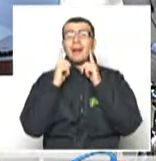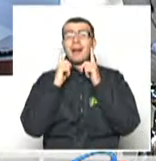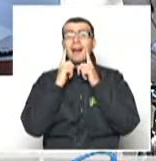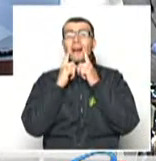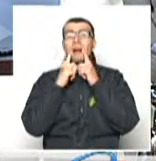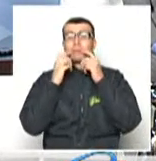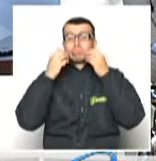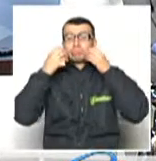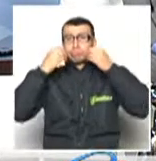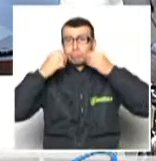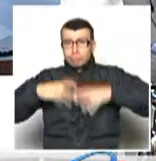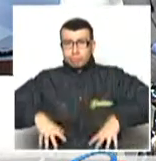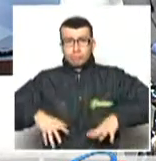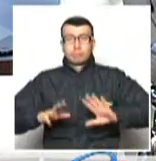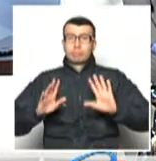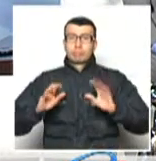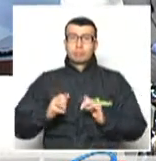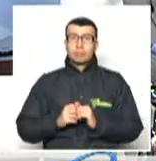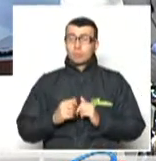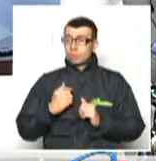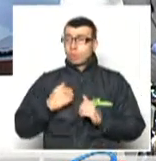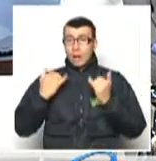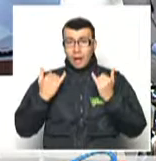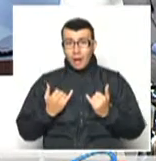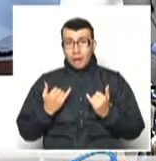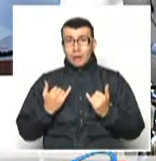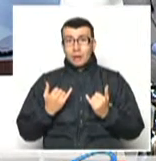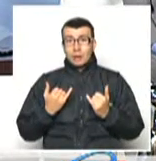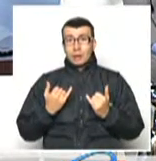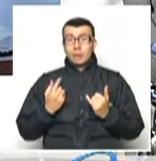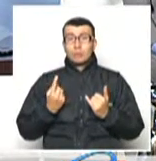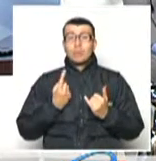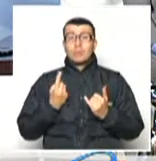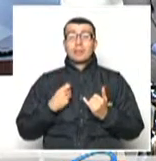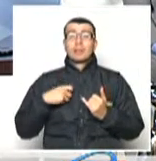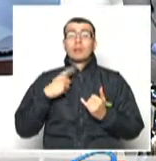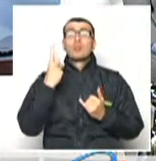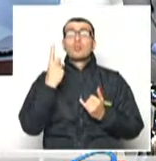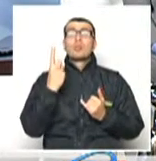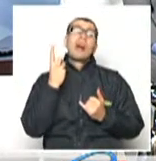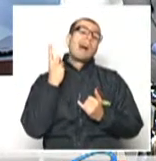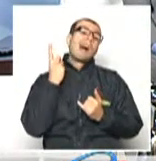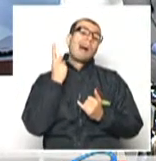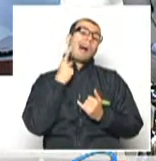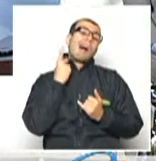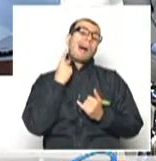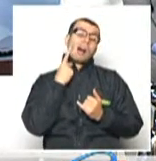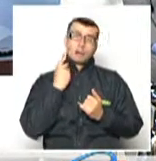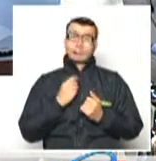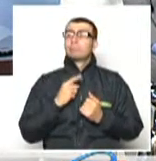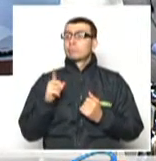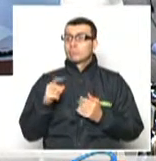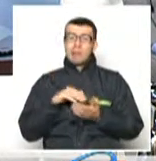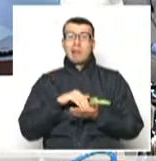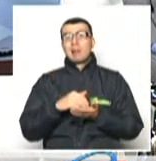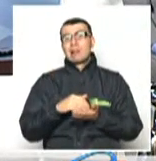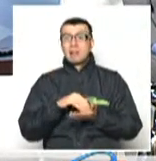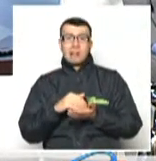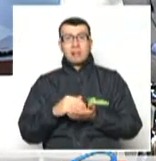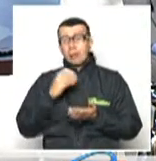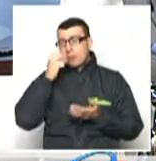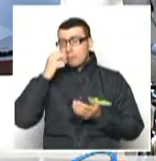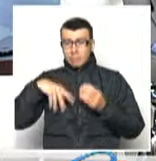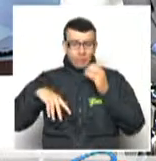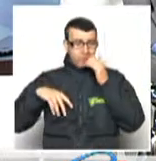perdieron, inclusive conservo en este momento una muela. El problema de la periodontitis pues lo superé,